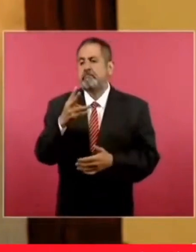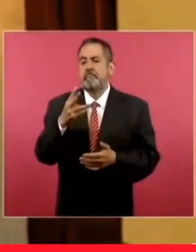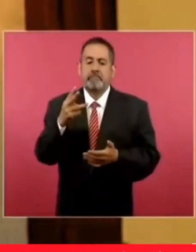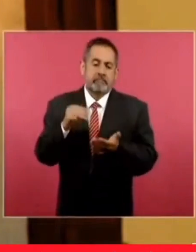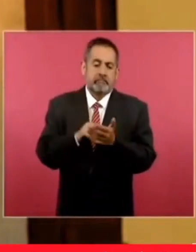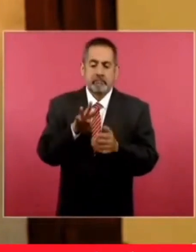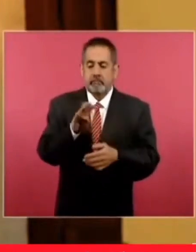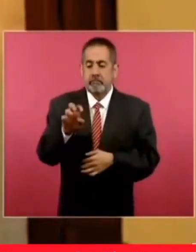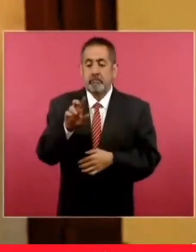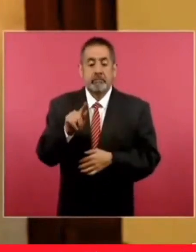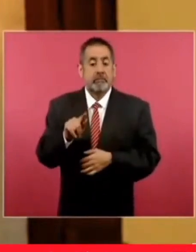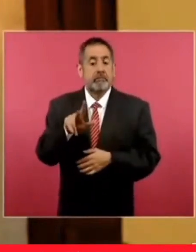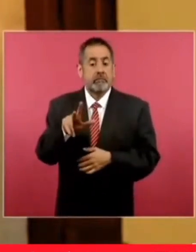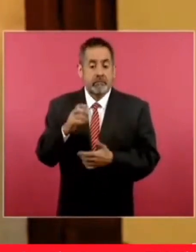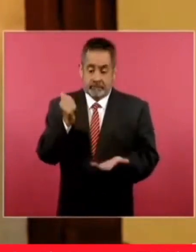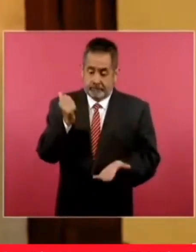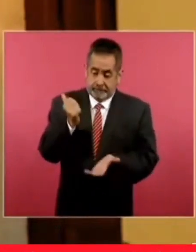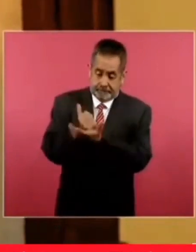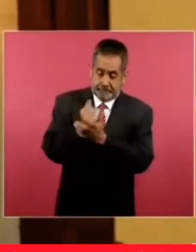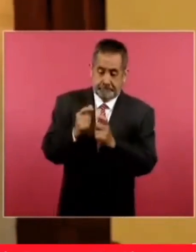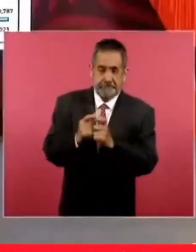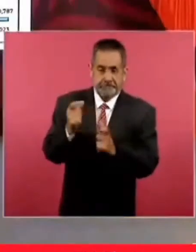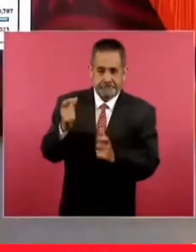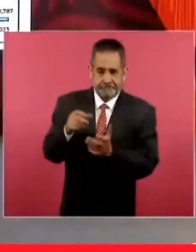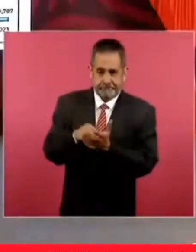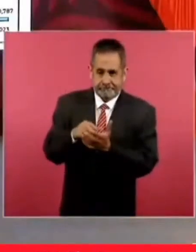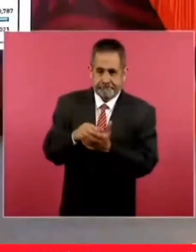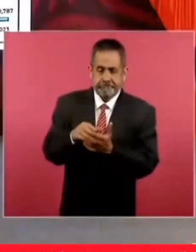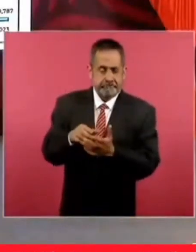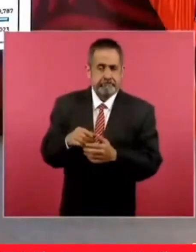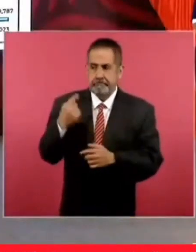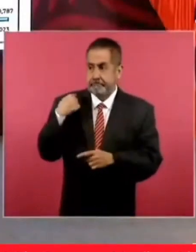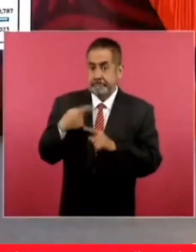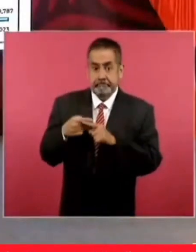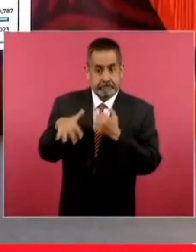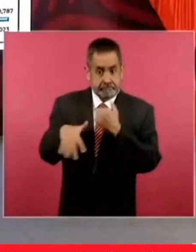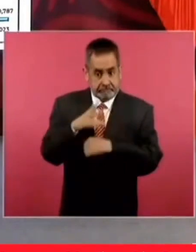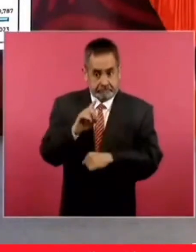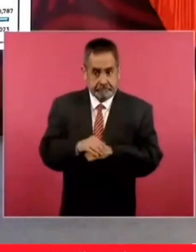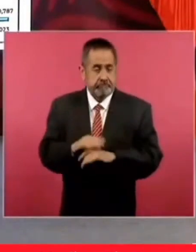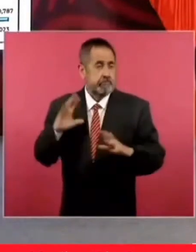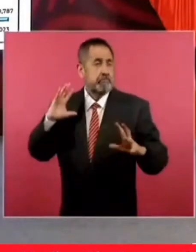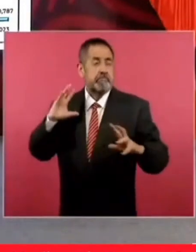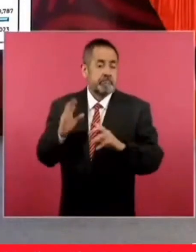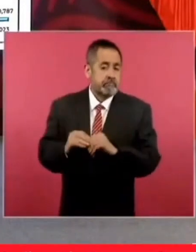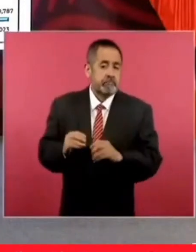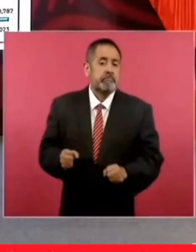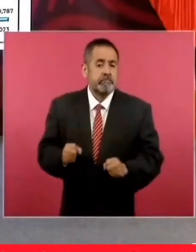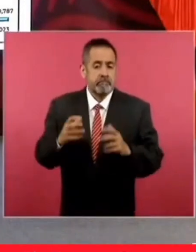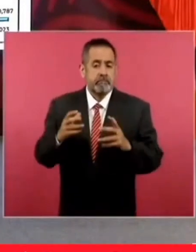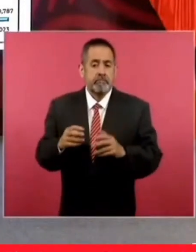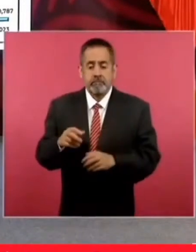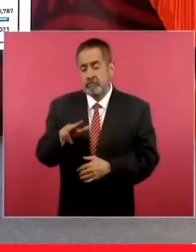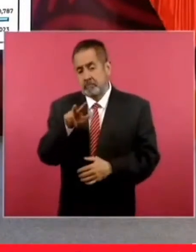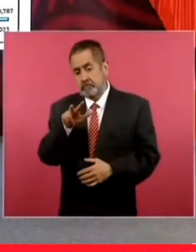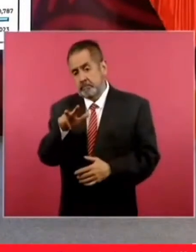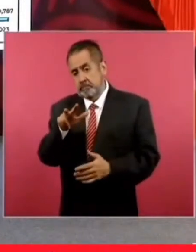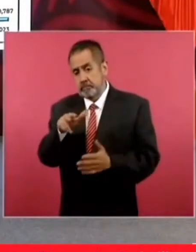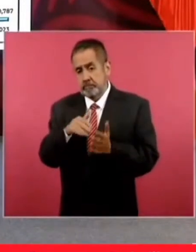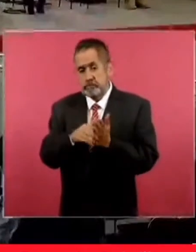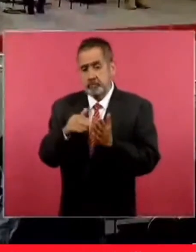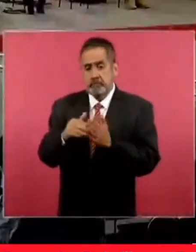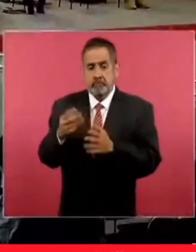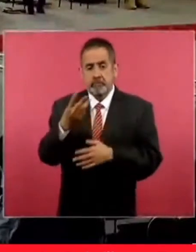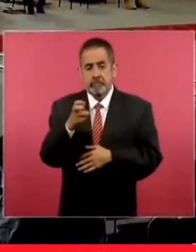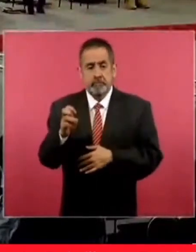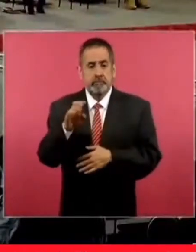23.448 cartuchos en este quince días y en la administración llevamos un total de 18 millones